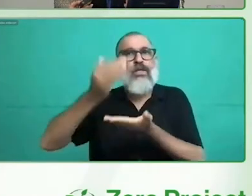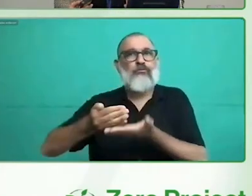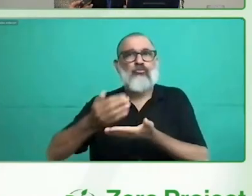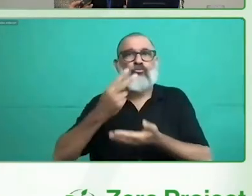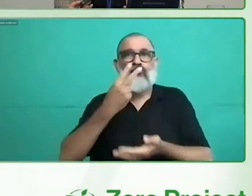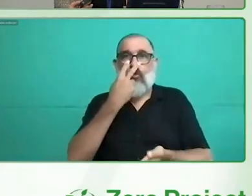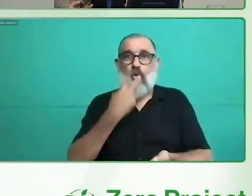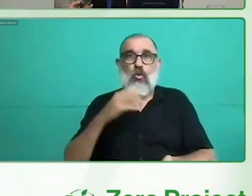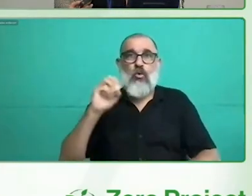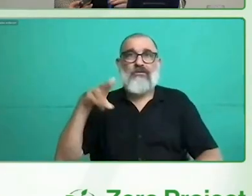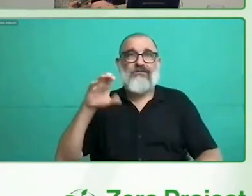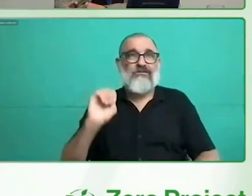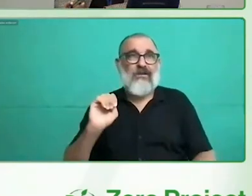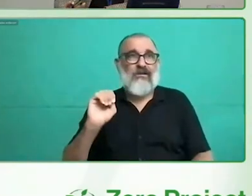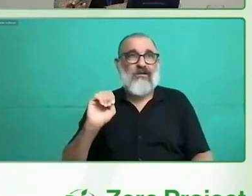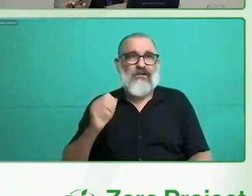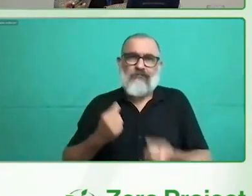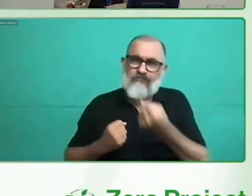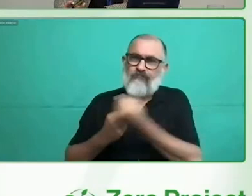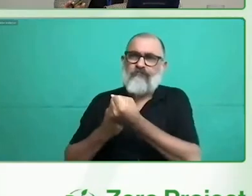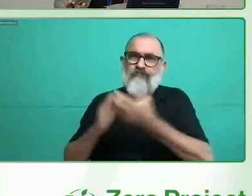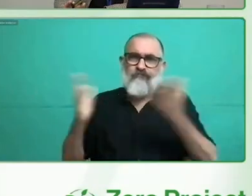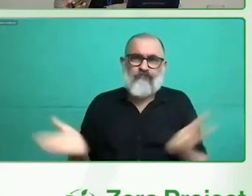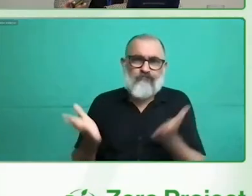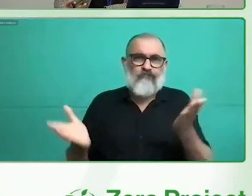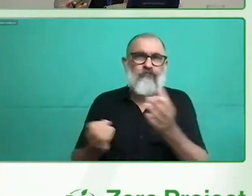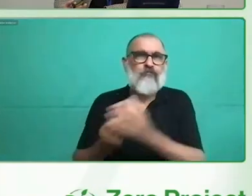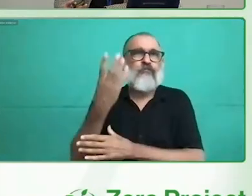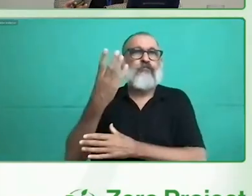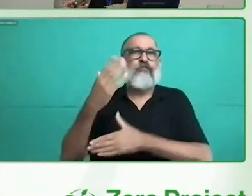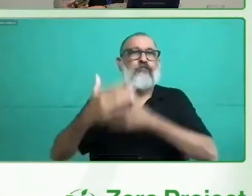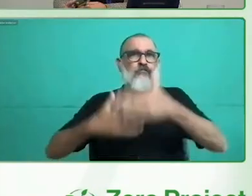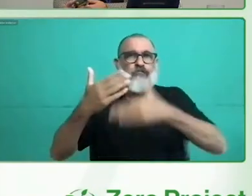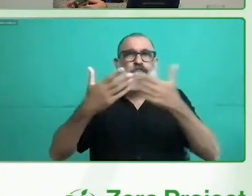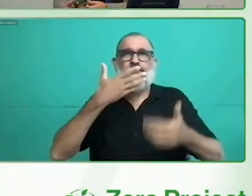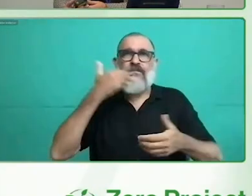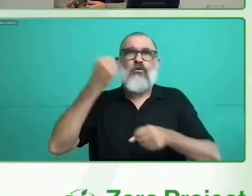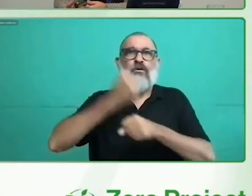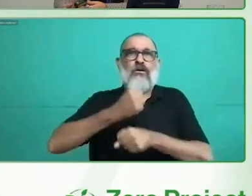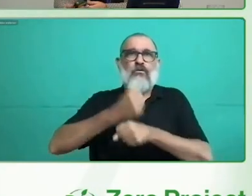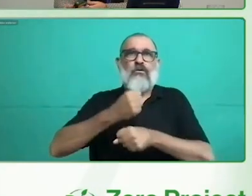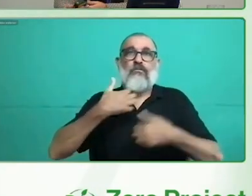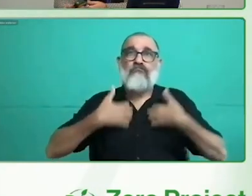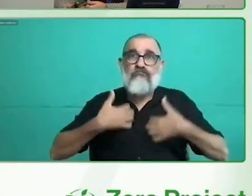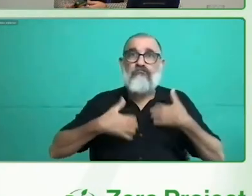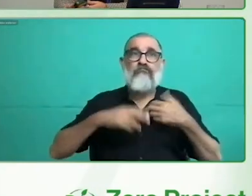de mejorar la sostenibilidad de sus proyectos. Así,